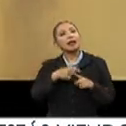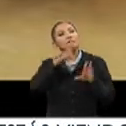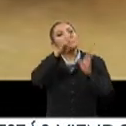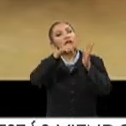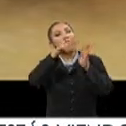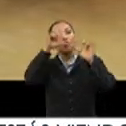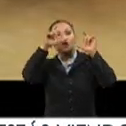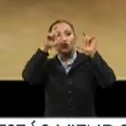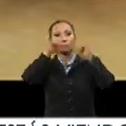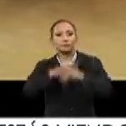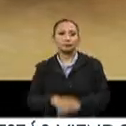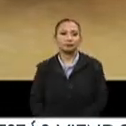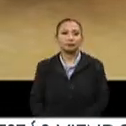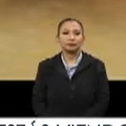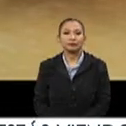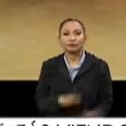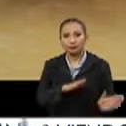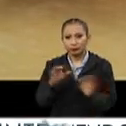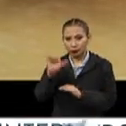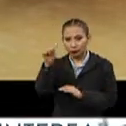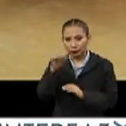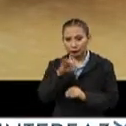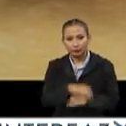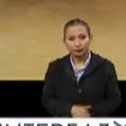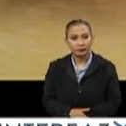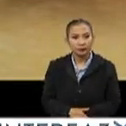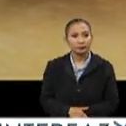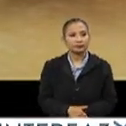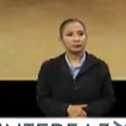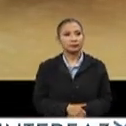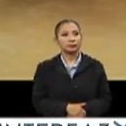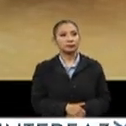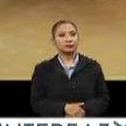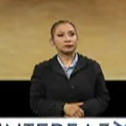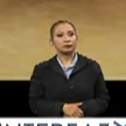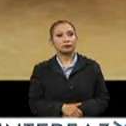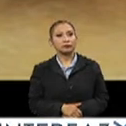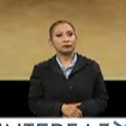pintaron o la fotografiaron, ¿no? Claro, vamos a ver la siguiente. Estamos viendo ahora,